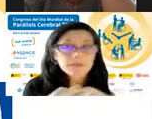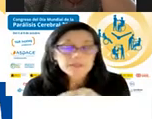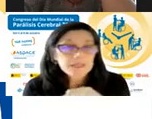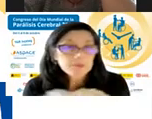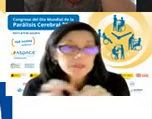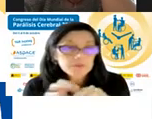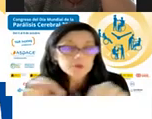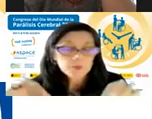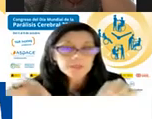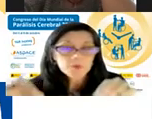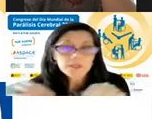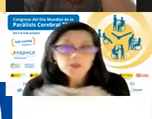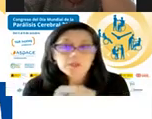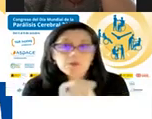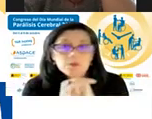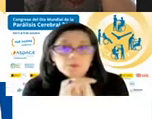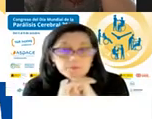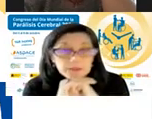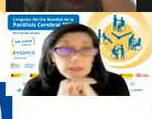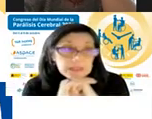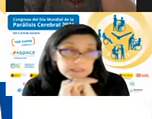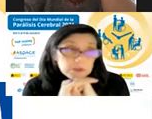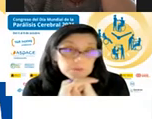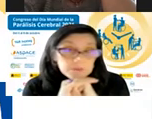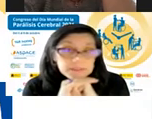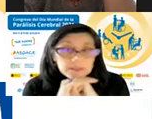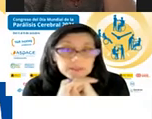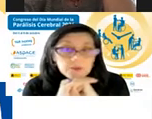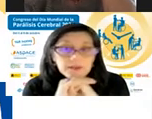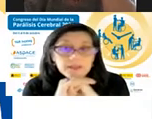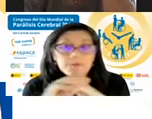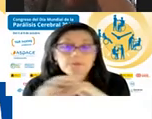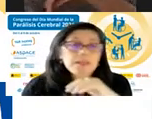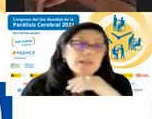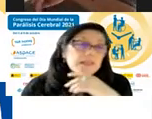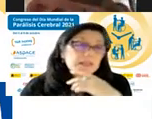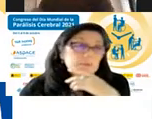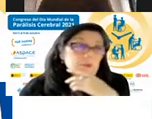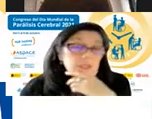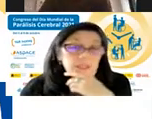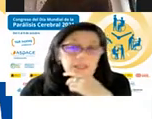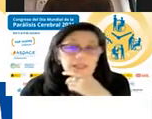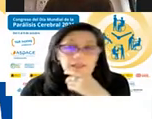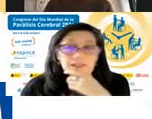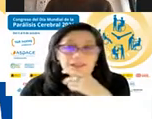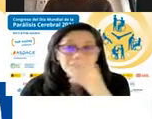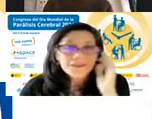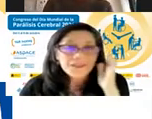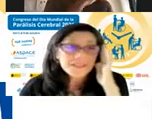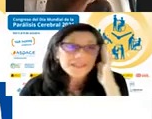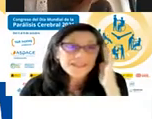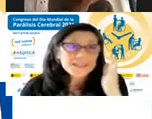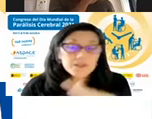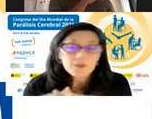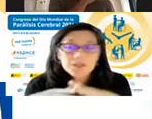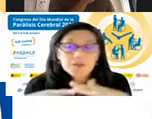la pantalla podéis mostrar subtítulos. La sesión está siendo grabada y queremos que a